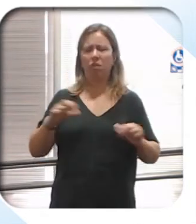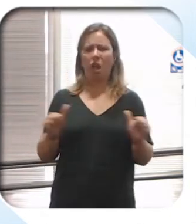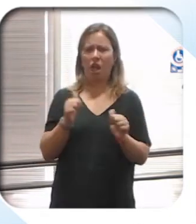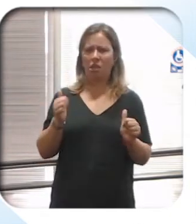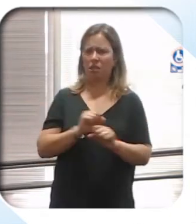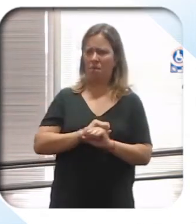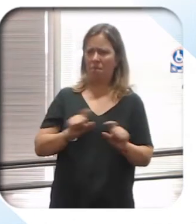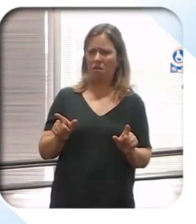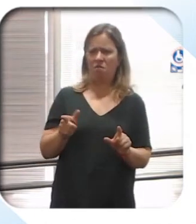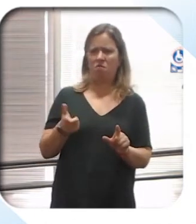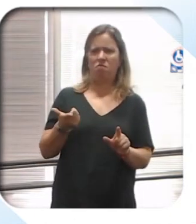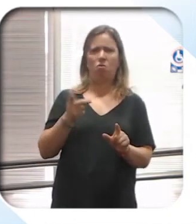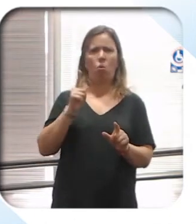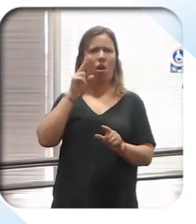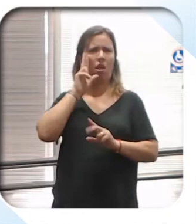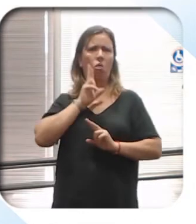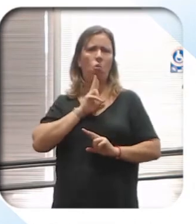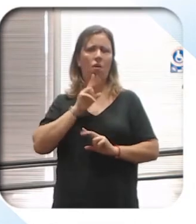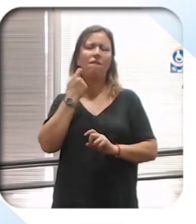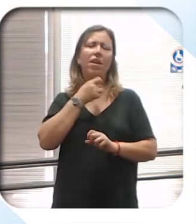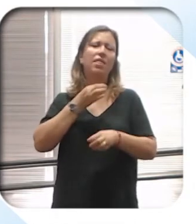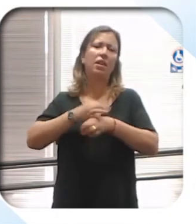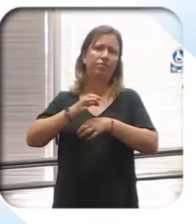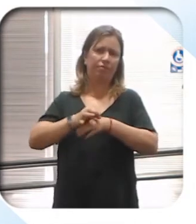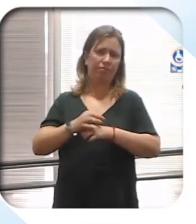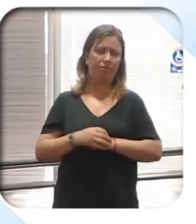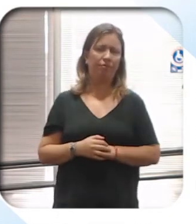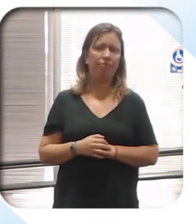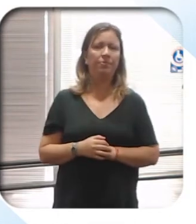inapropiadas de pacientes con TEA que no han recibido educación.